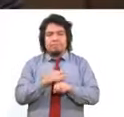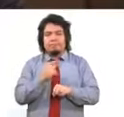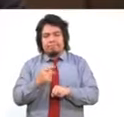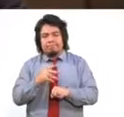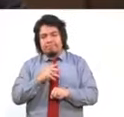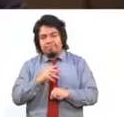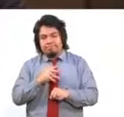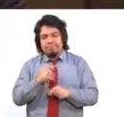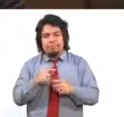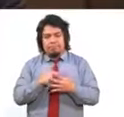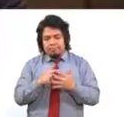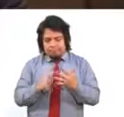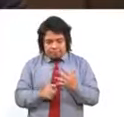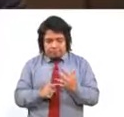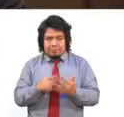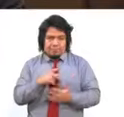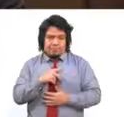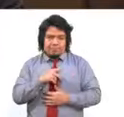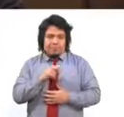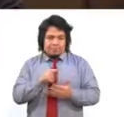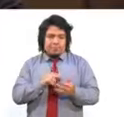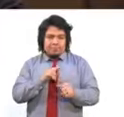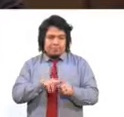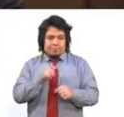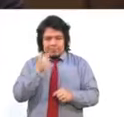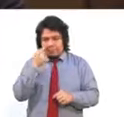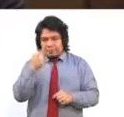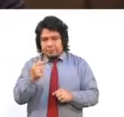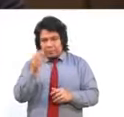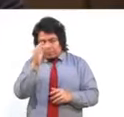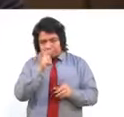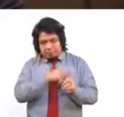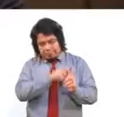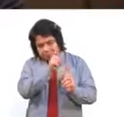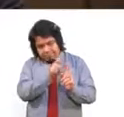con un instrumento científico de cómo medimos el riesgo,